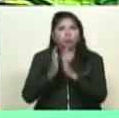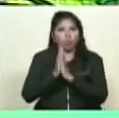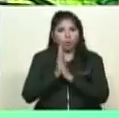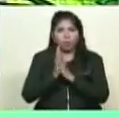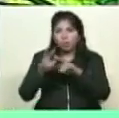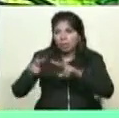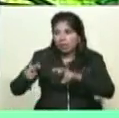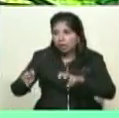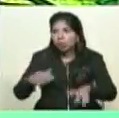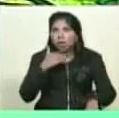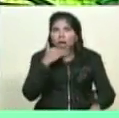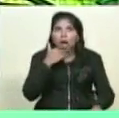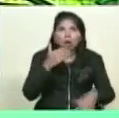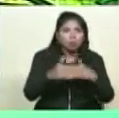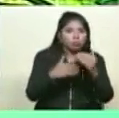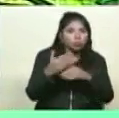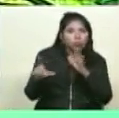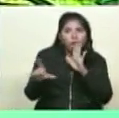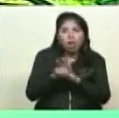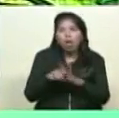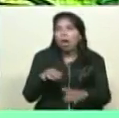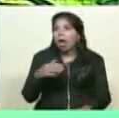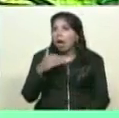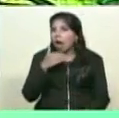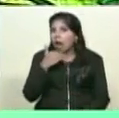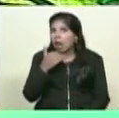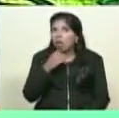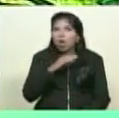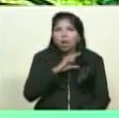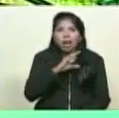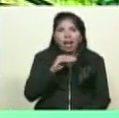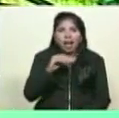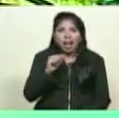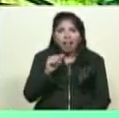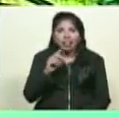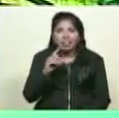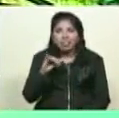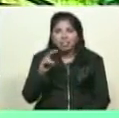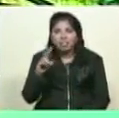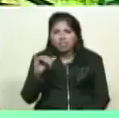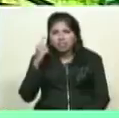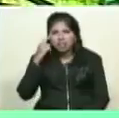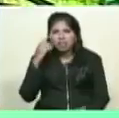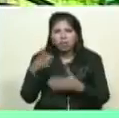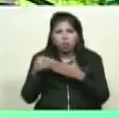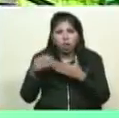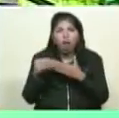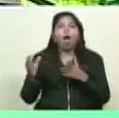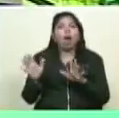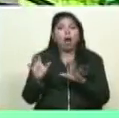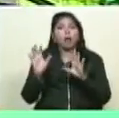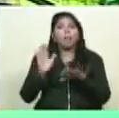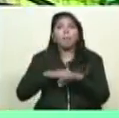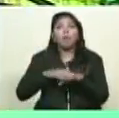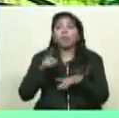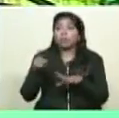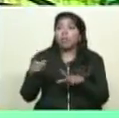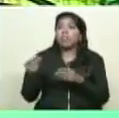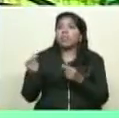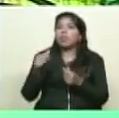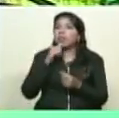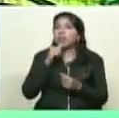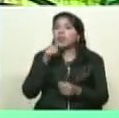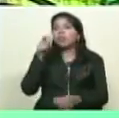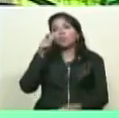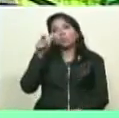investigaciones del proceso que ha habido en Cadivi y todos aquellos procesos, para que se haga justicia, porque ese es dinero del pueblo. Yo estoy de acuerdo con